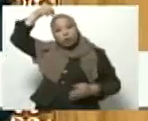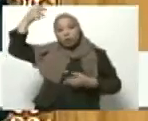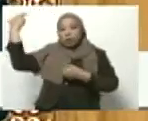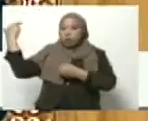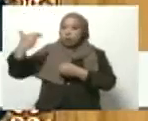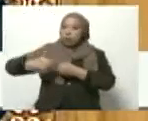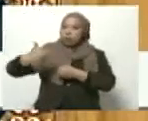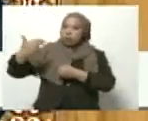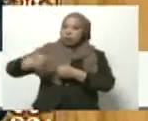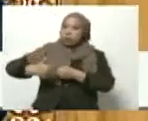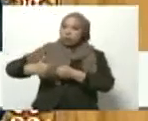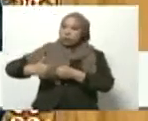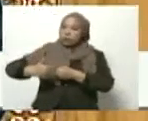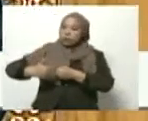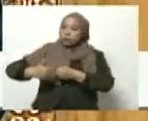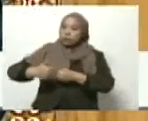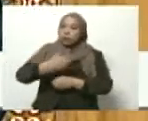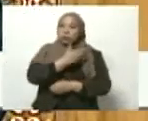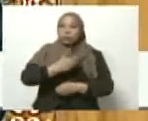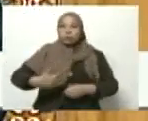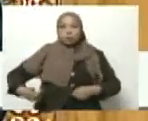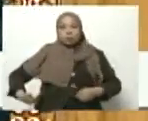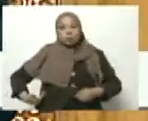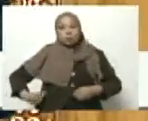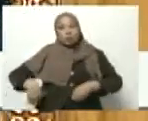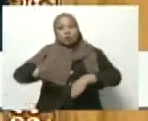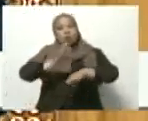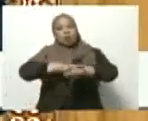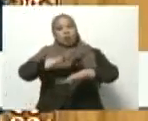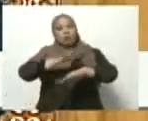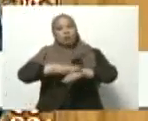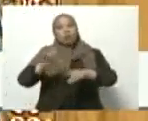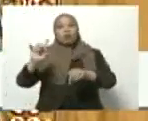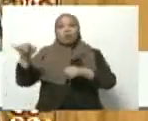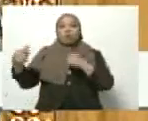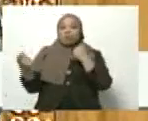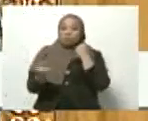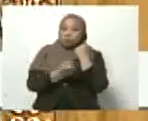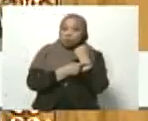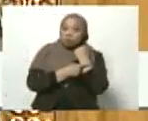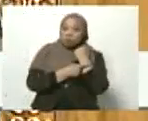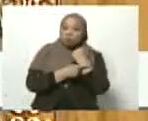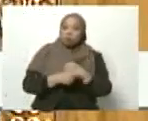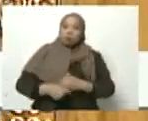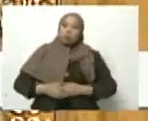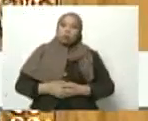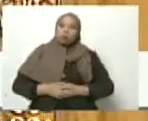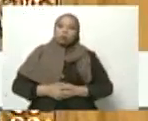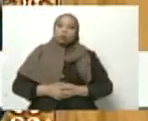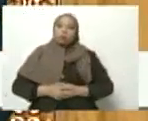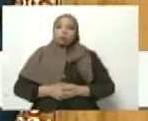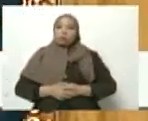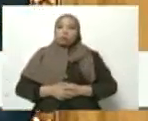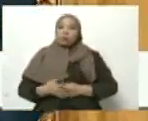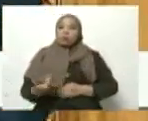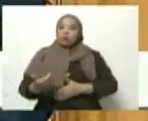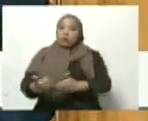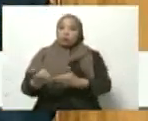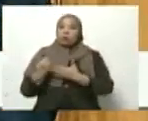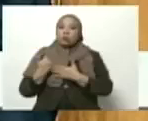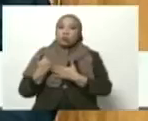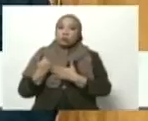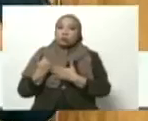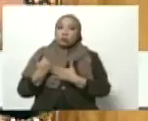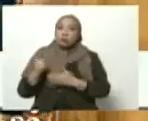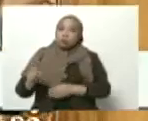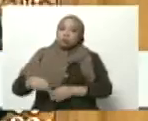Y el presidente Trump le pidió a Guaidó lealtad personalísima. Y Guaidó se la ofreció.